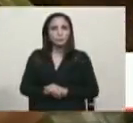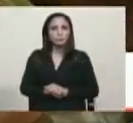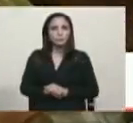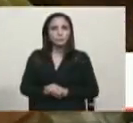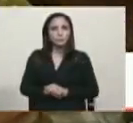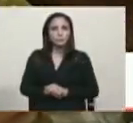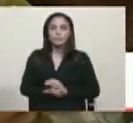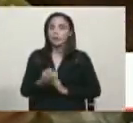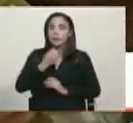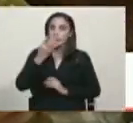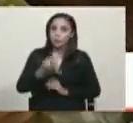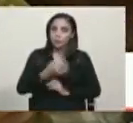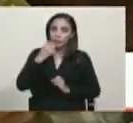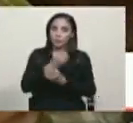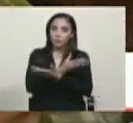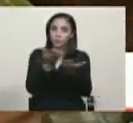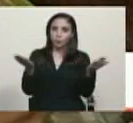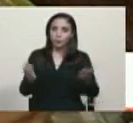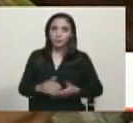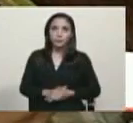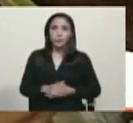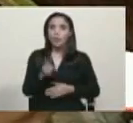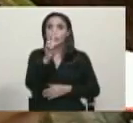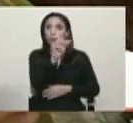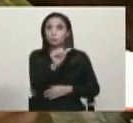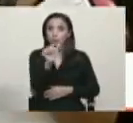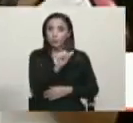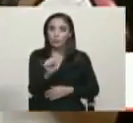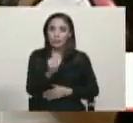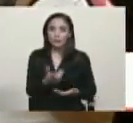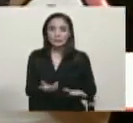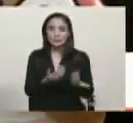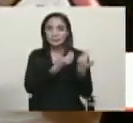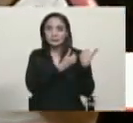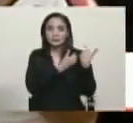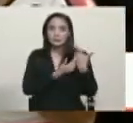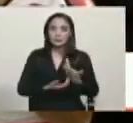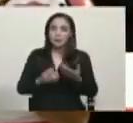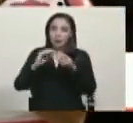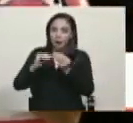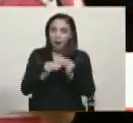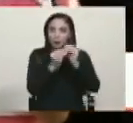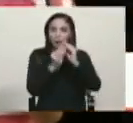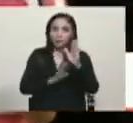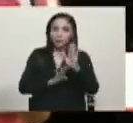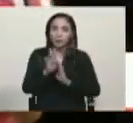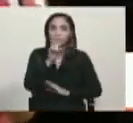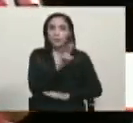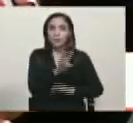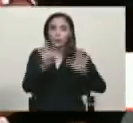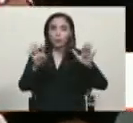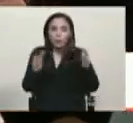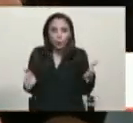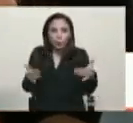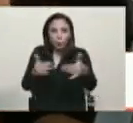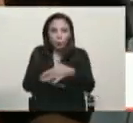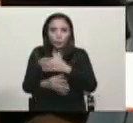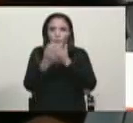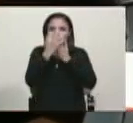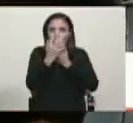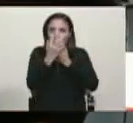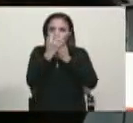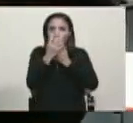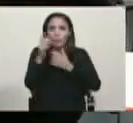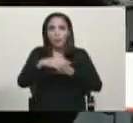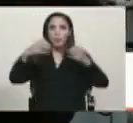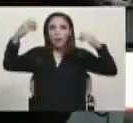Bien, buenas tardes. Bueno, en tan solo 2 semanas hemos podido recuperar 29 incubadoras y 19 lámparas de